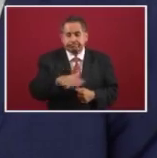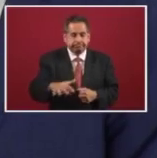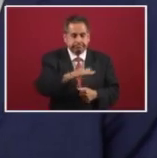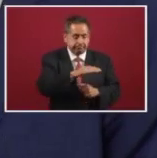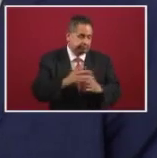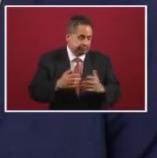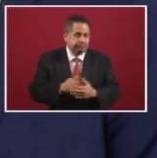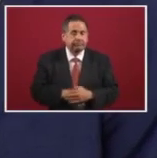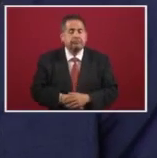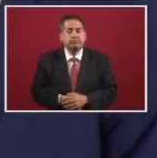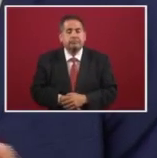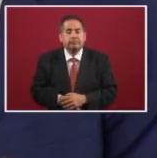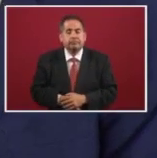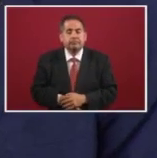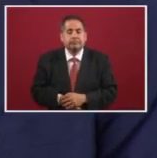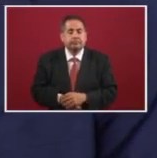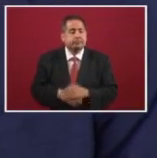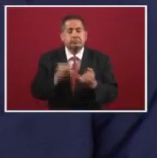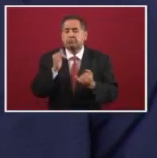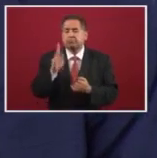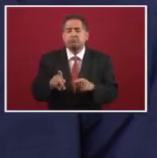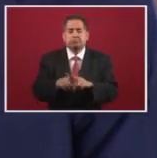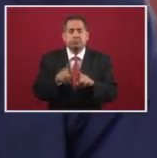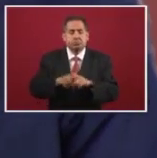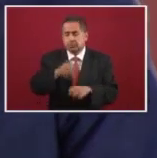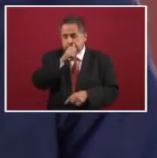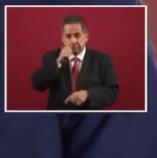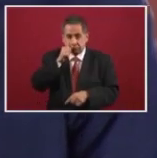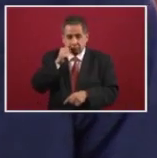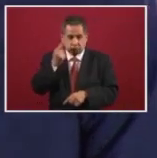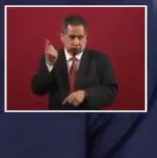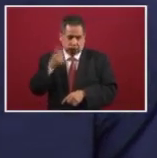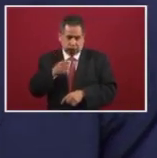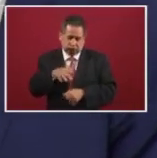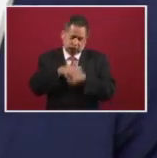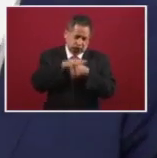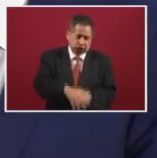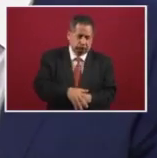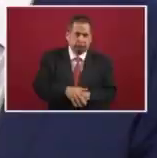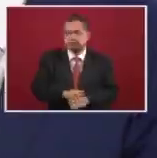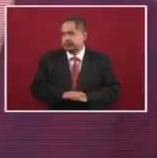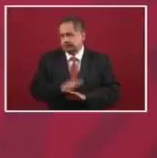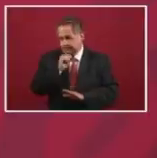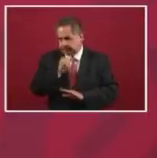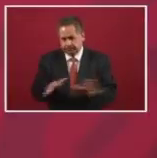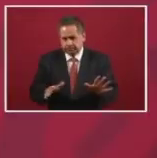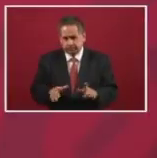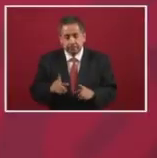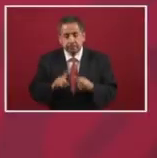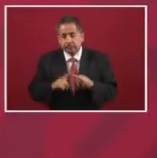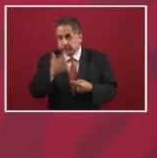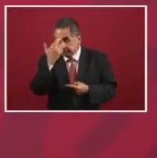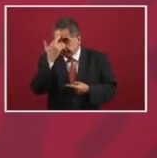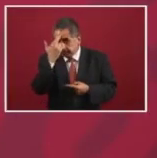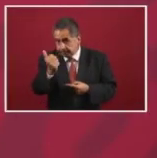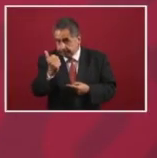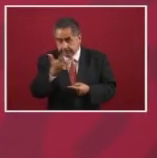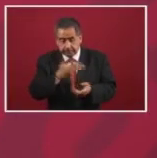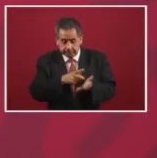Repito lo que decía Juárez, por la fuerza, nada. Todo por la razón y el